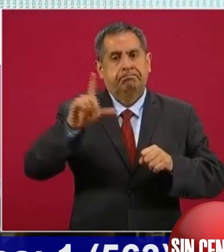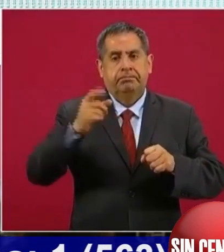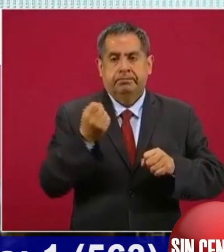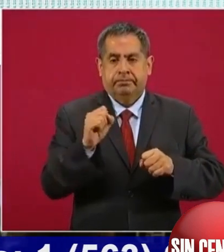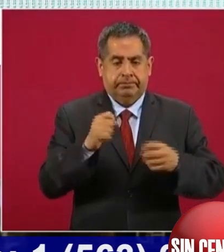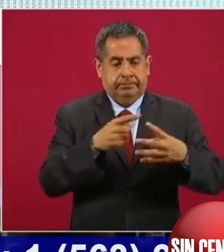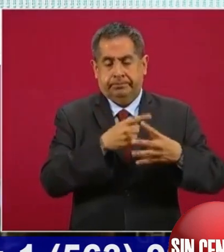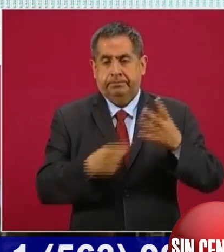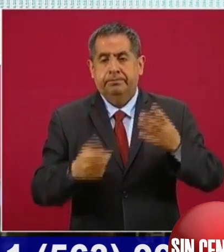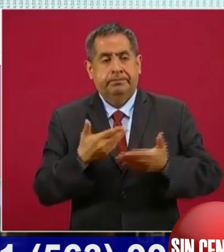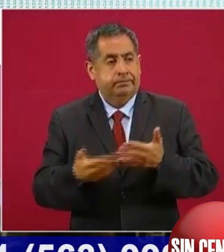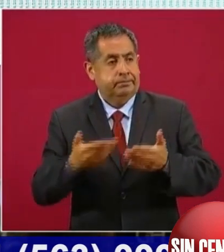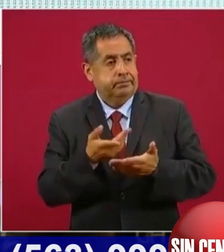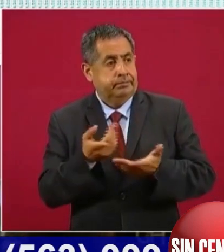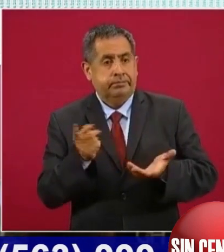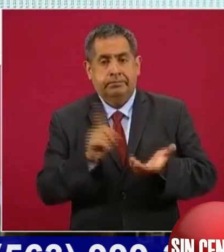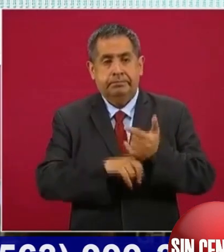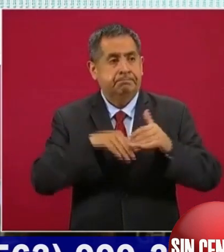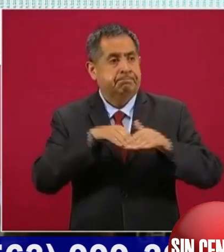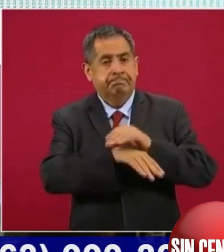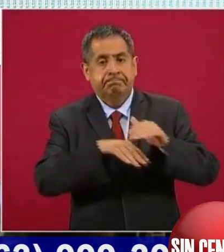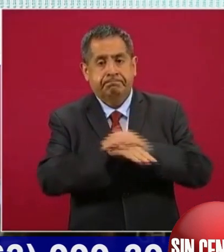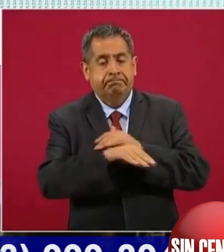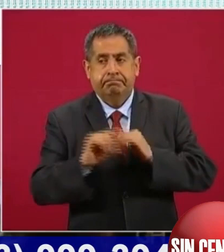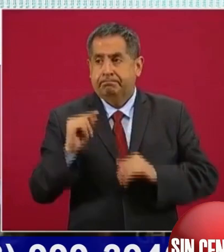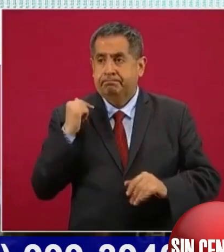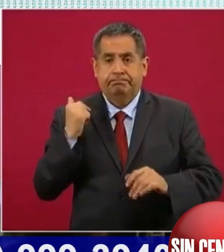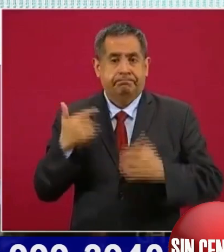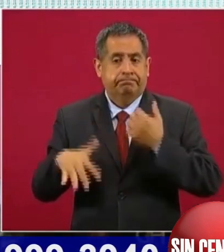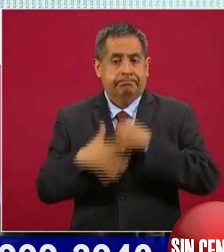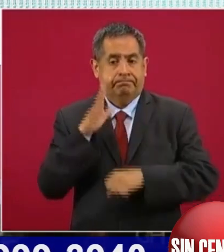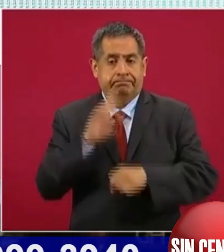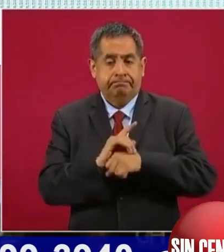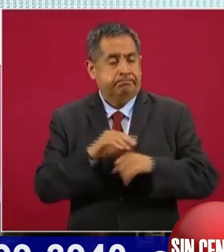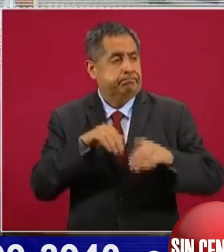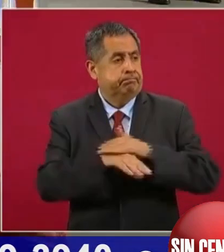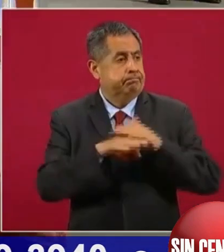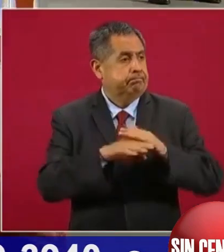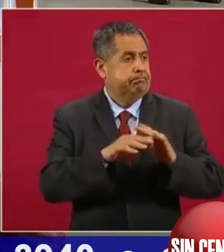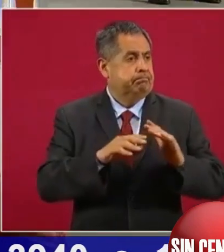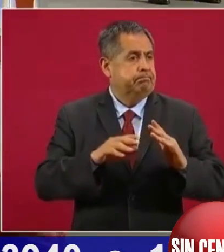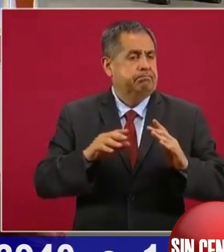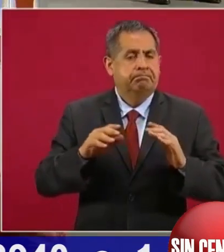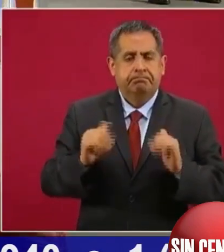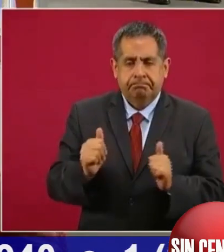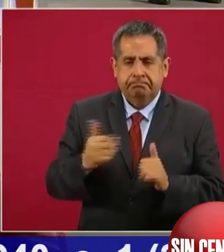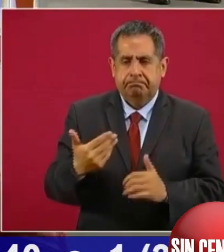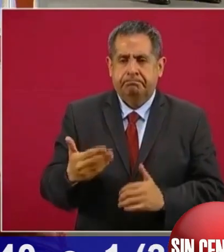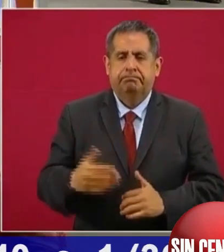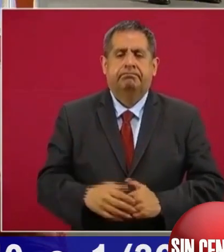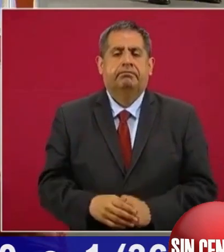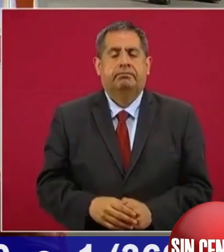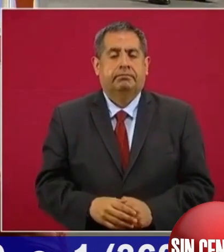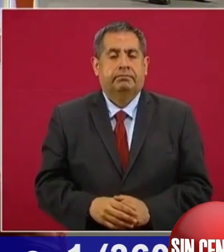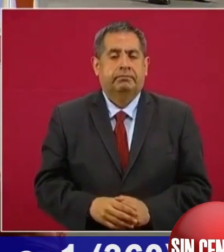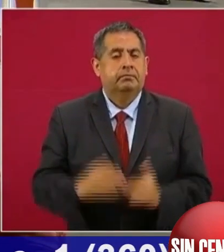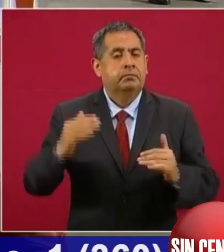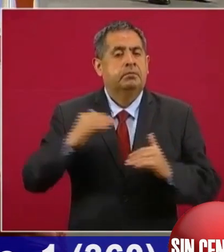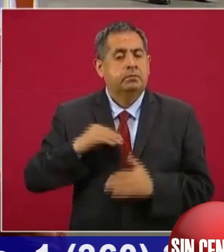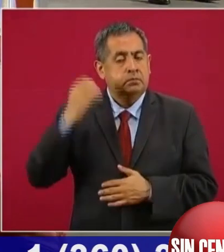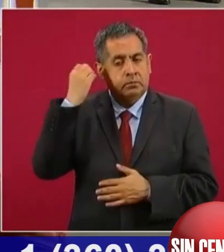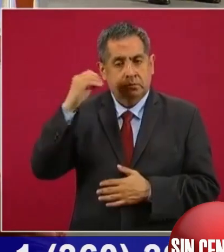septiembre hasta la fecha en que en los últimos 15 días encontró estabilidad. La siguiente.